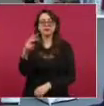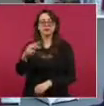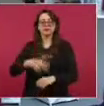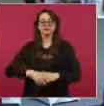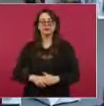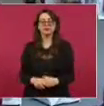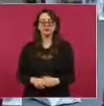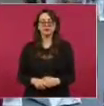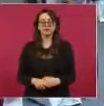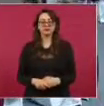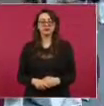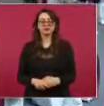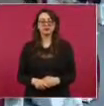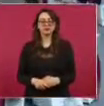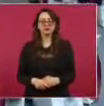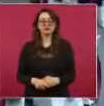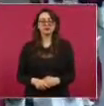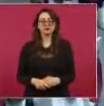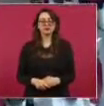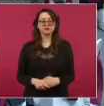Gracias.